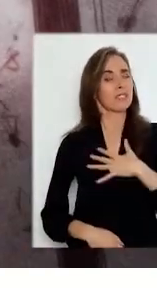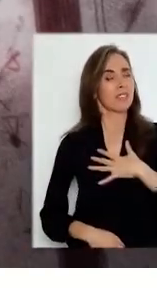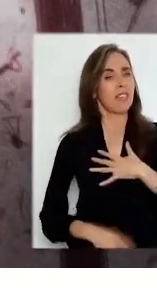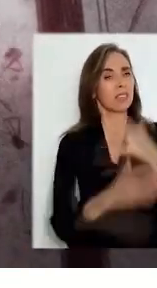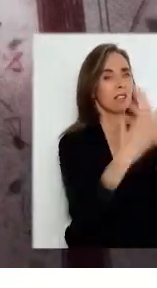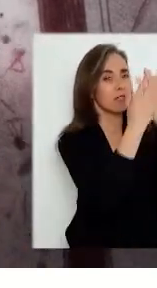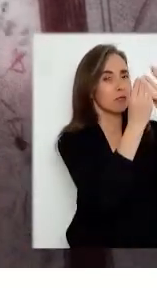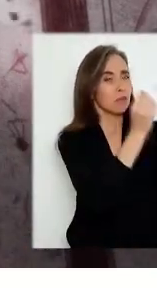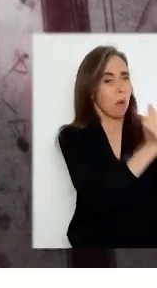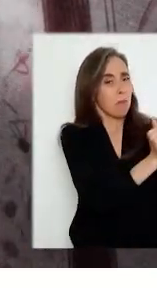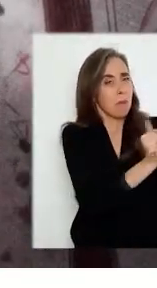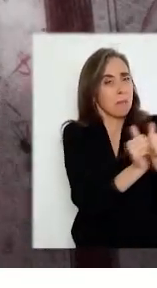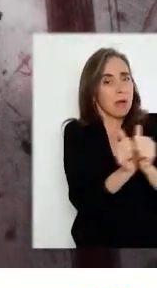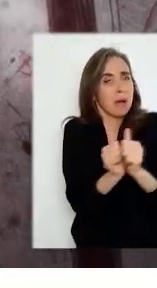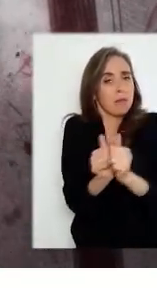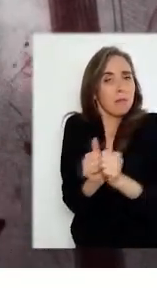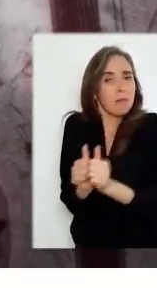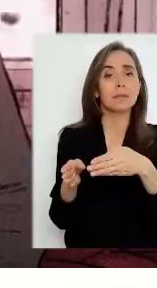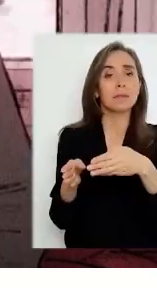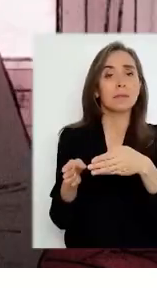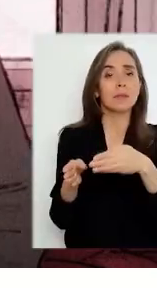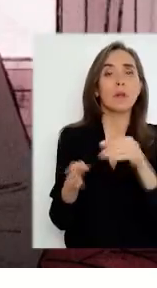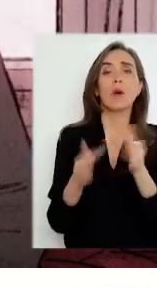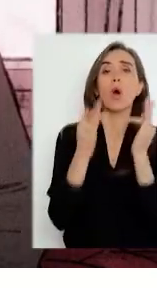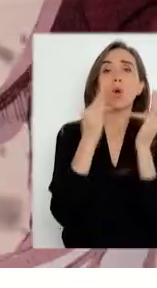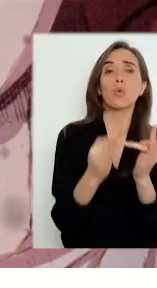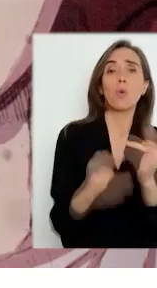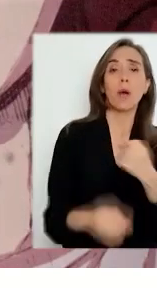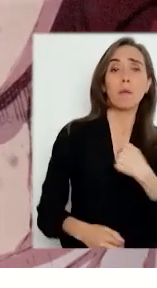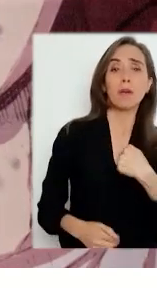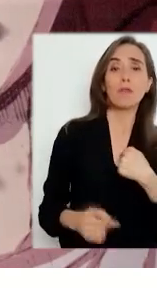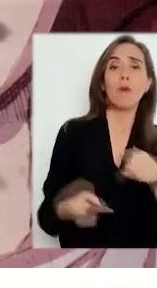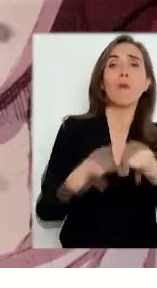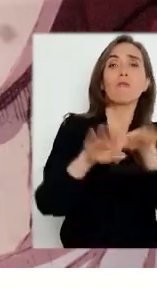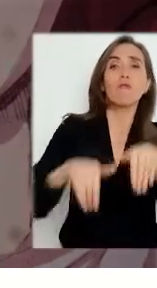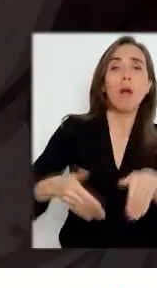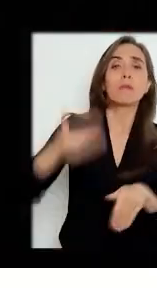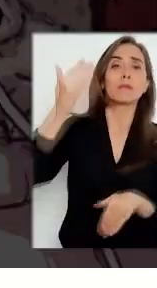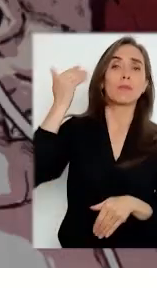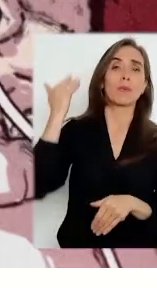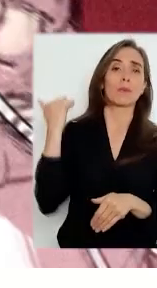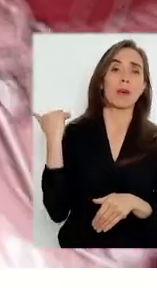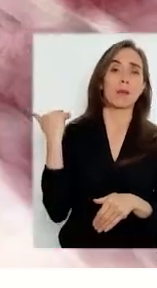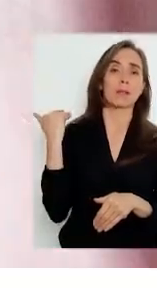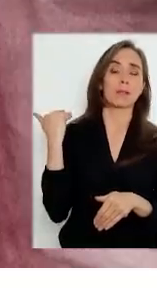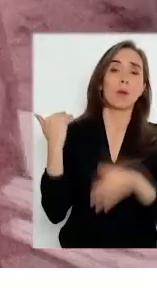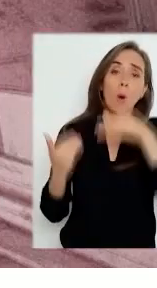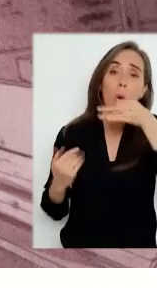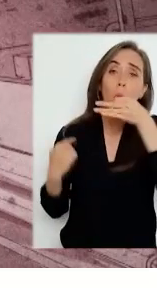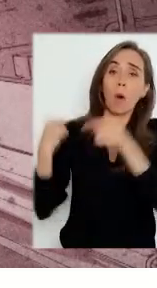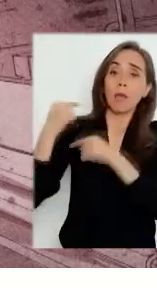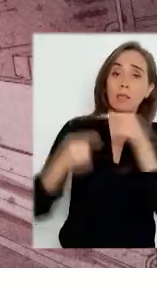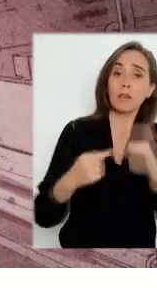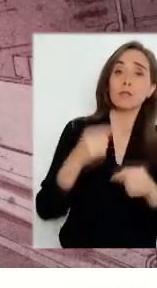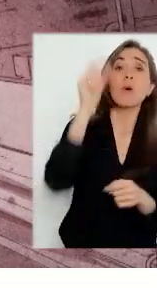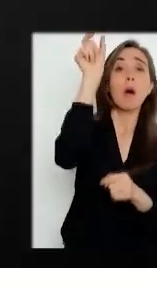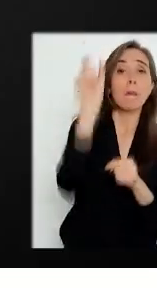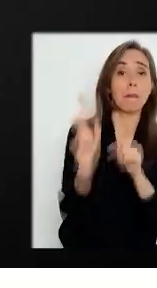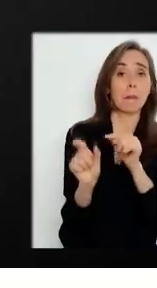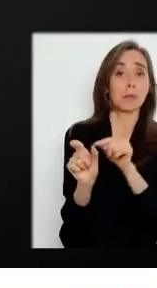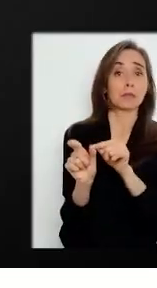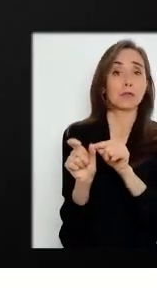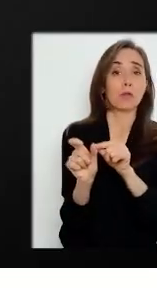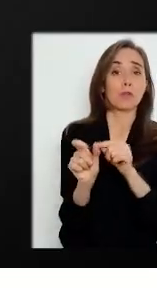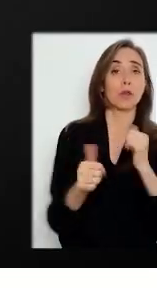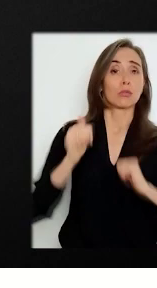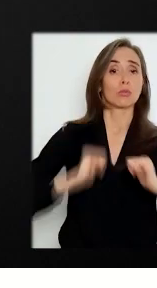Sentía una sombra, alguien, algo que me acompañaba. Nunca más fui el mismo yo. Historia basada en